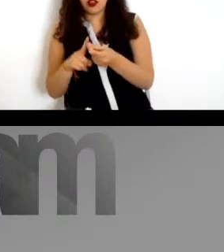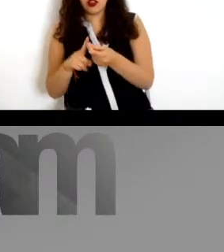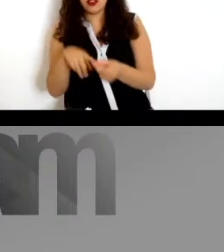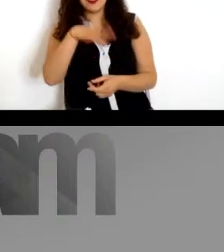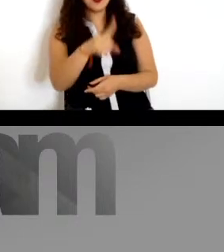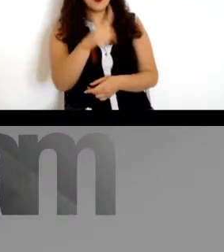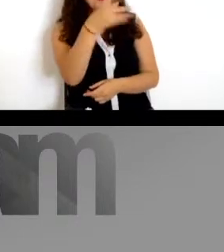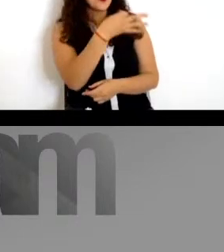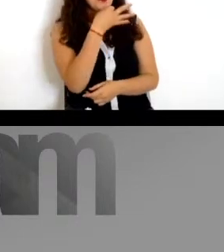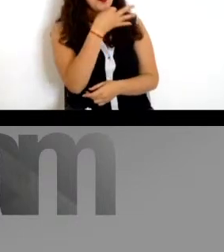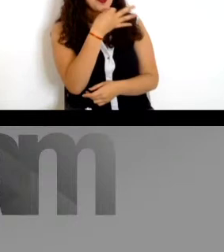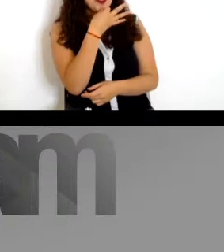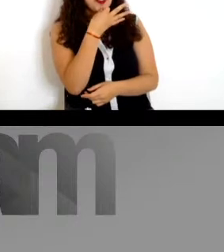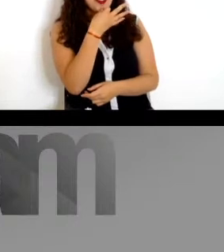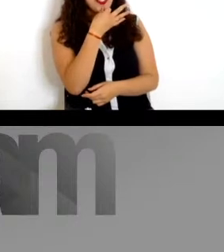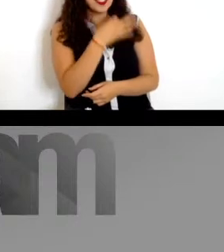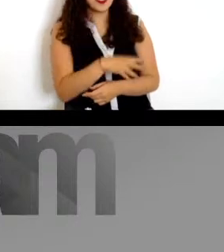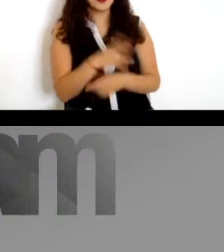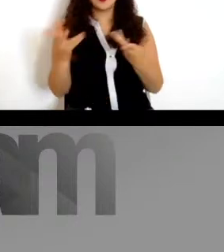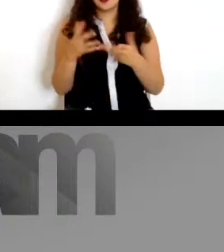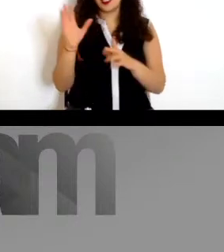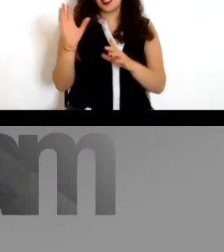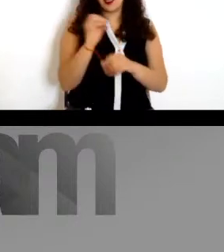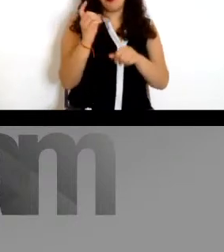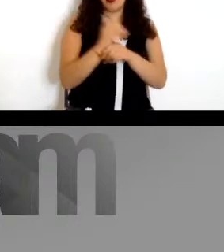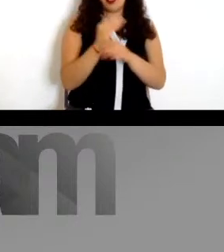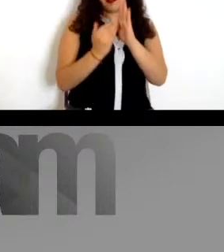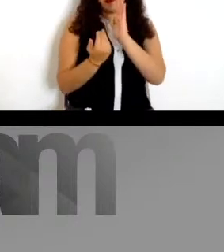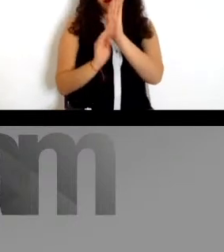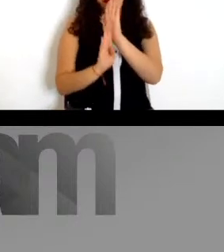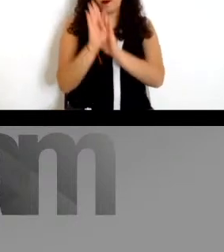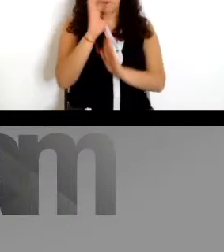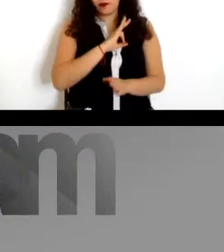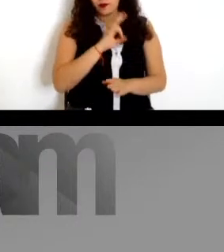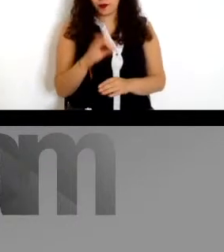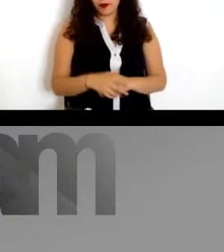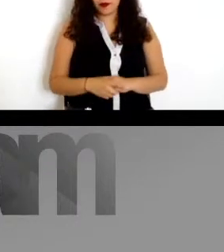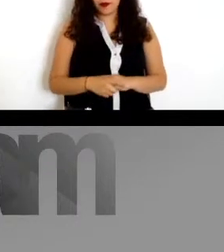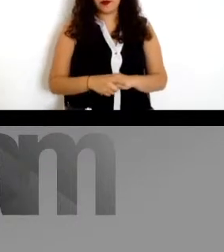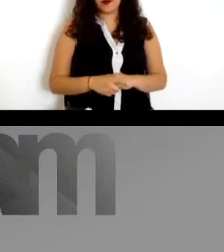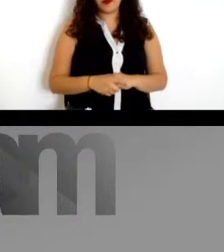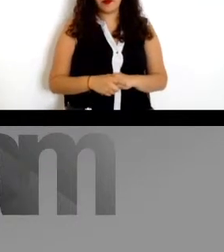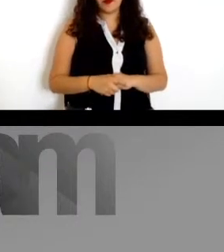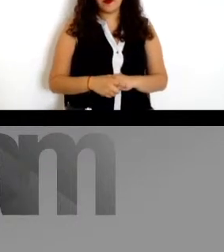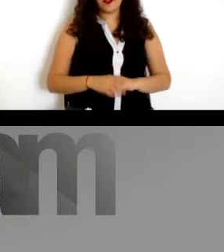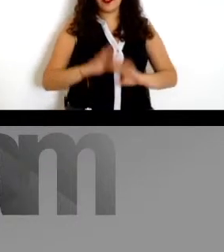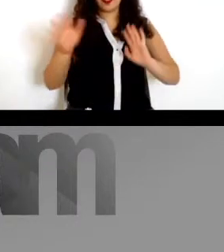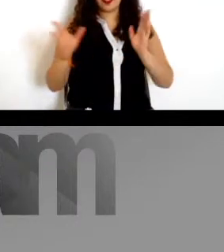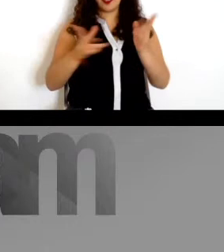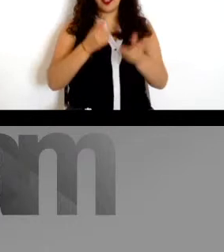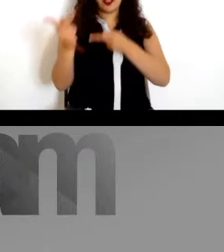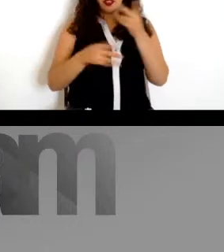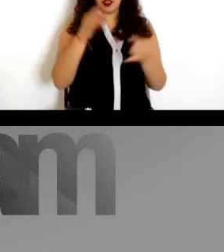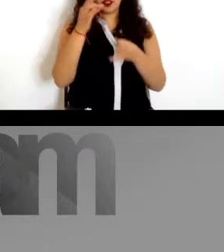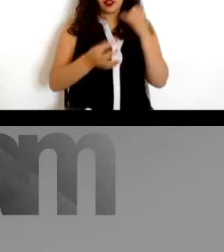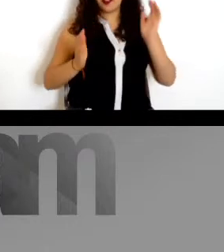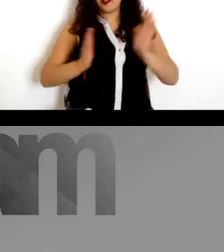Y tengan la oportunidad de crecer. Y bueno, la última pregunta ya para terminar mi